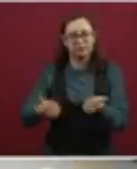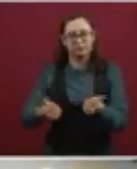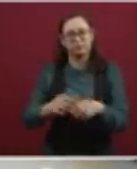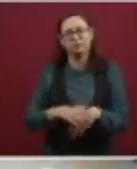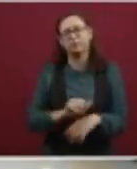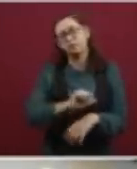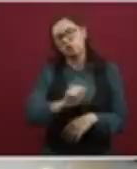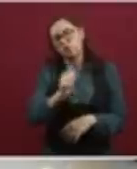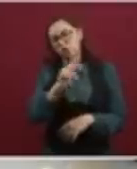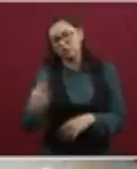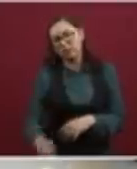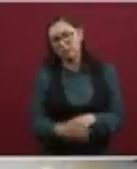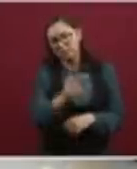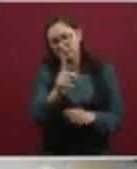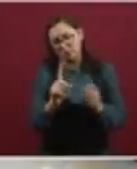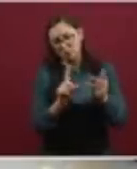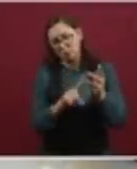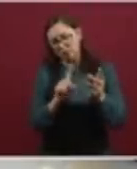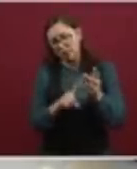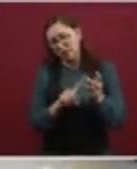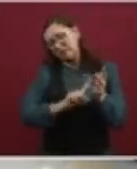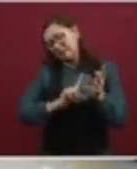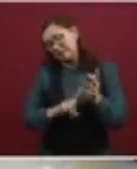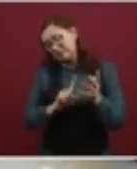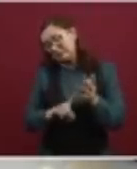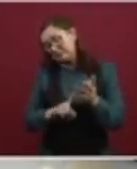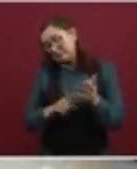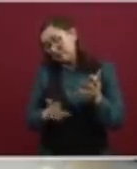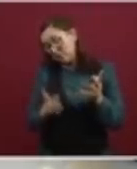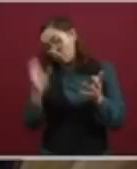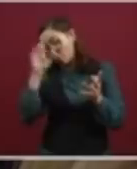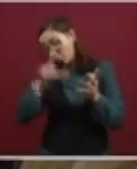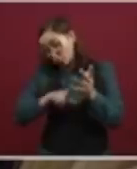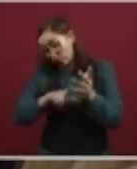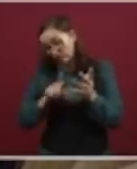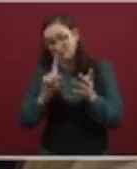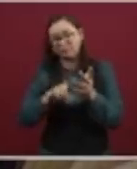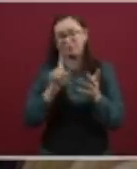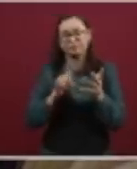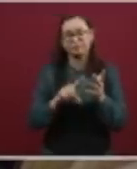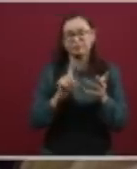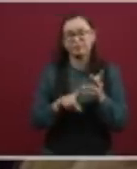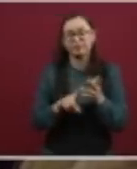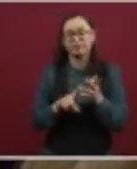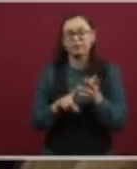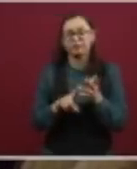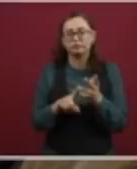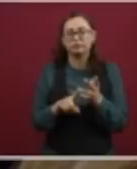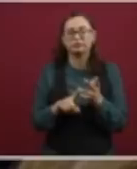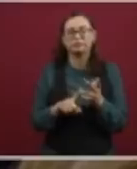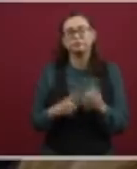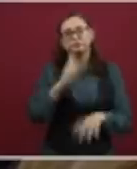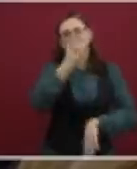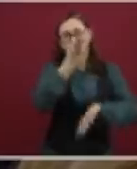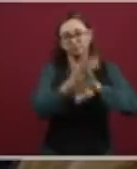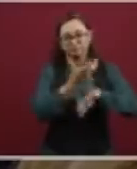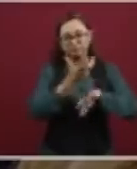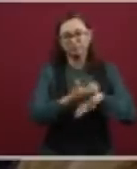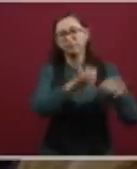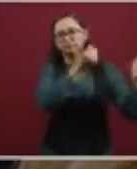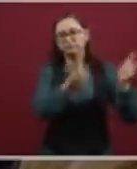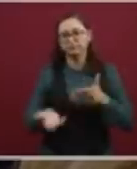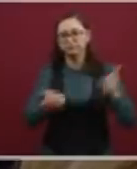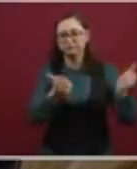pregunta, presidente, y después una para la secretaria de Cultura, si me lo permite. Las solideces de las remesas, el descenso de la